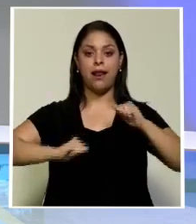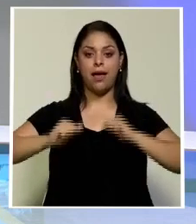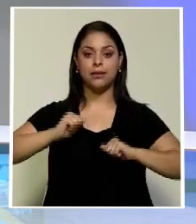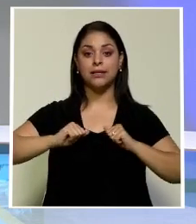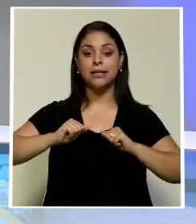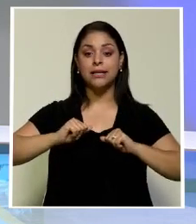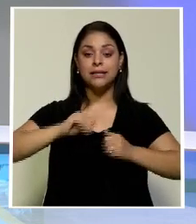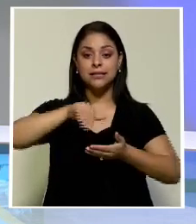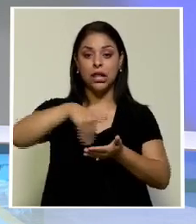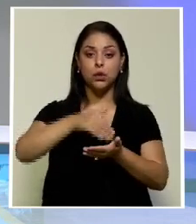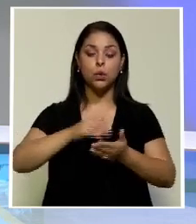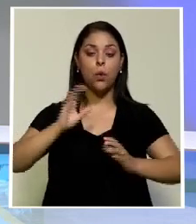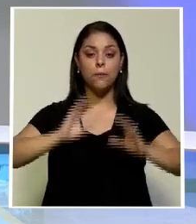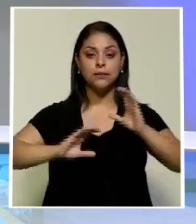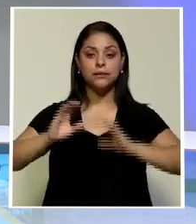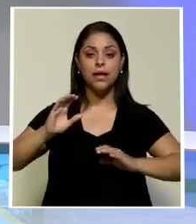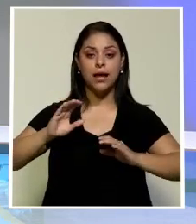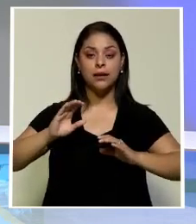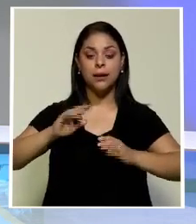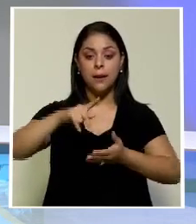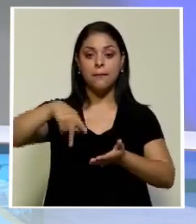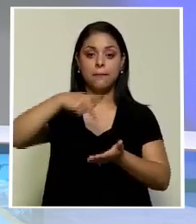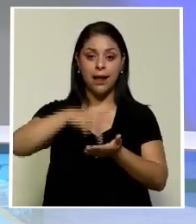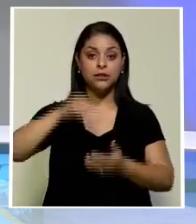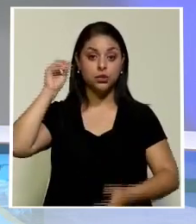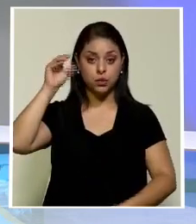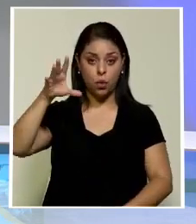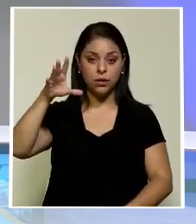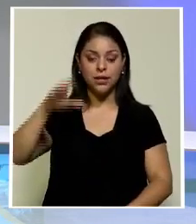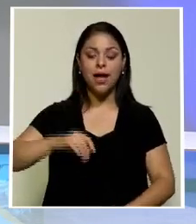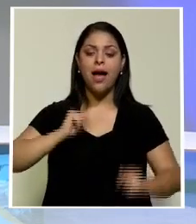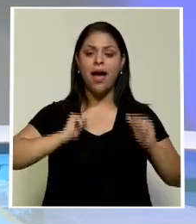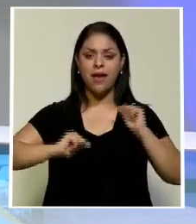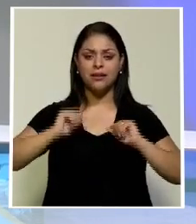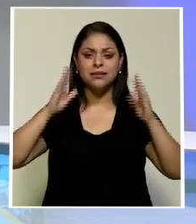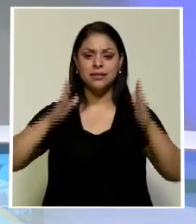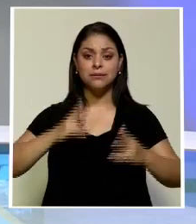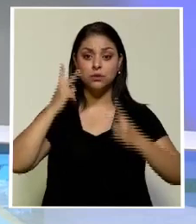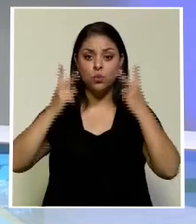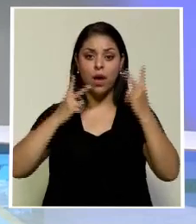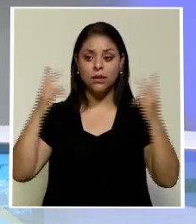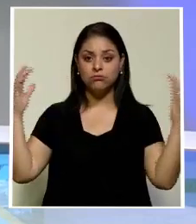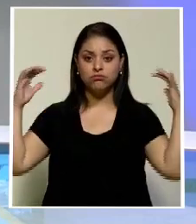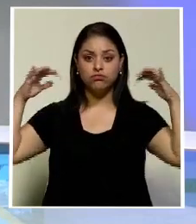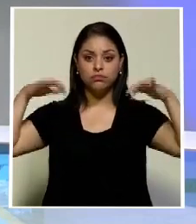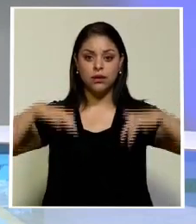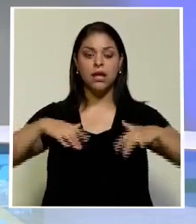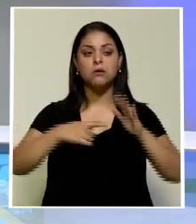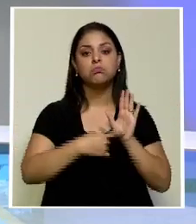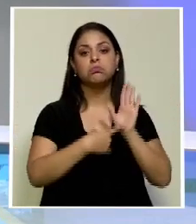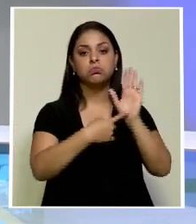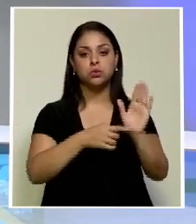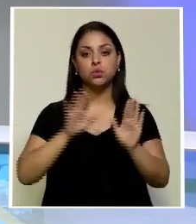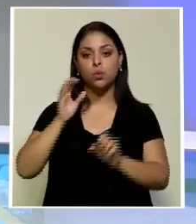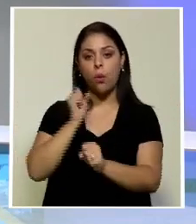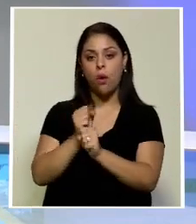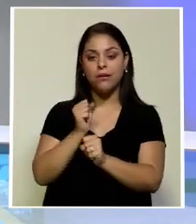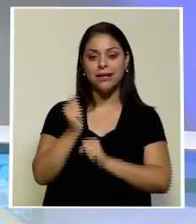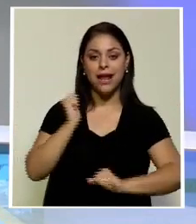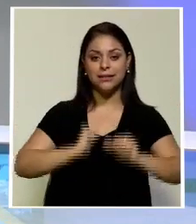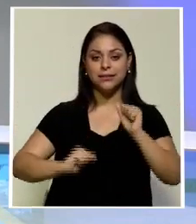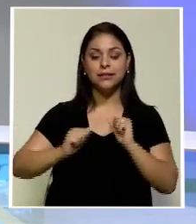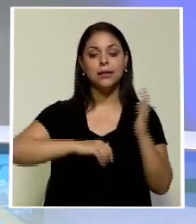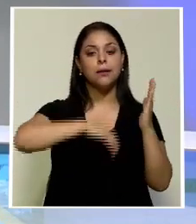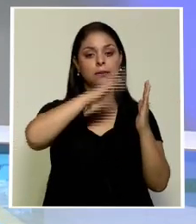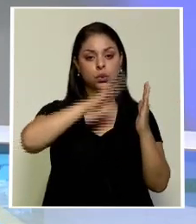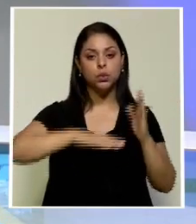Sol. El evento reúne artistas visuales y diseñadores que pondrán a exhibición sus obras artísticas en pintura,